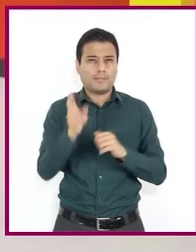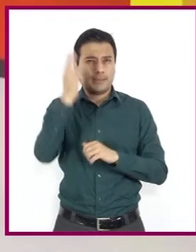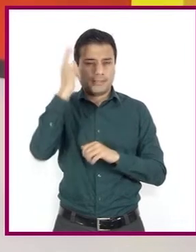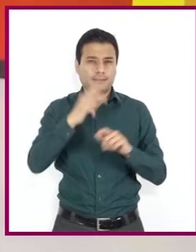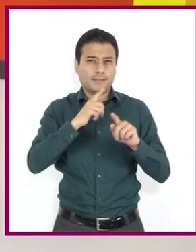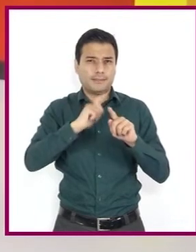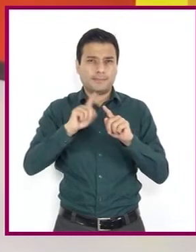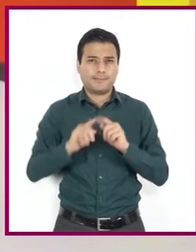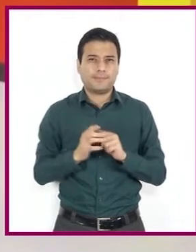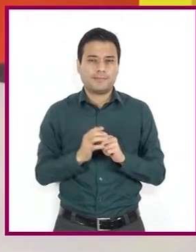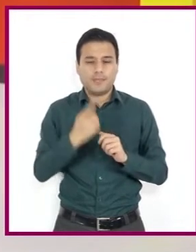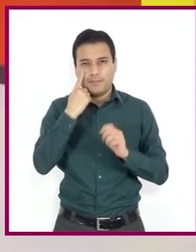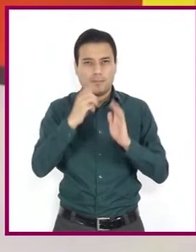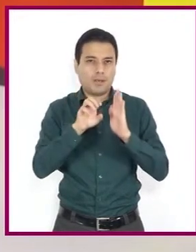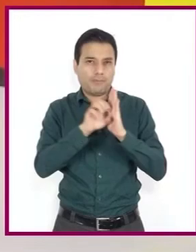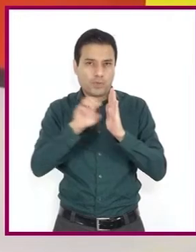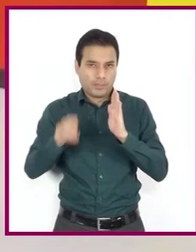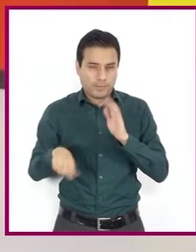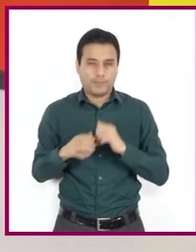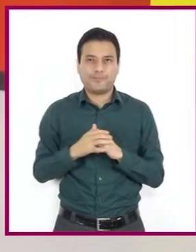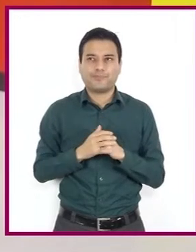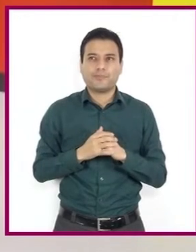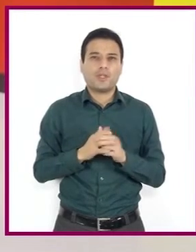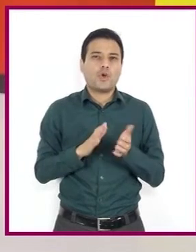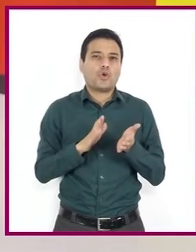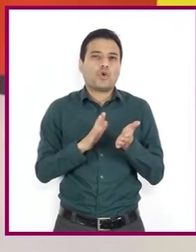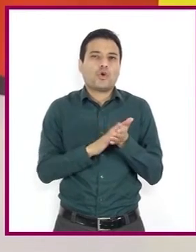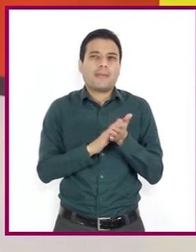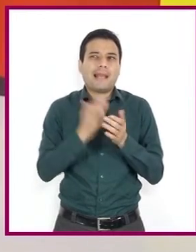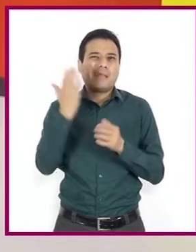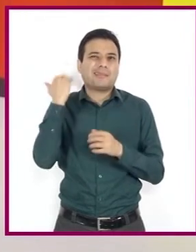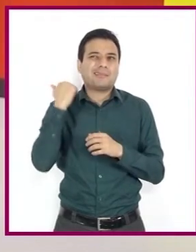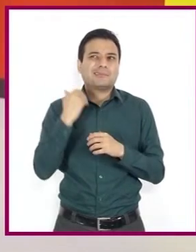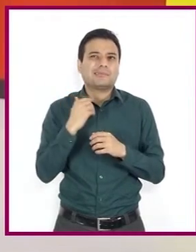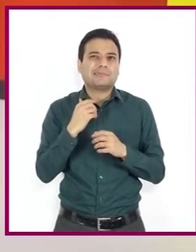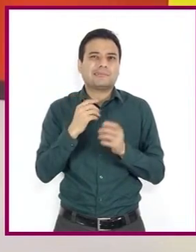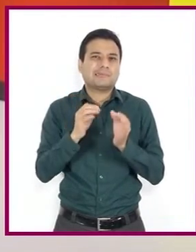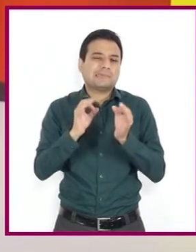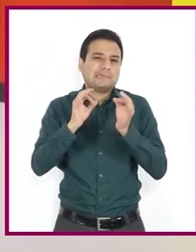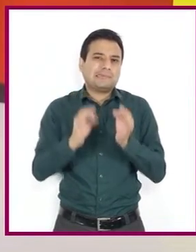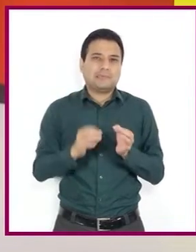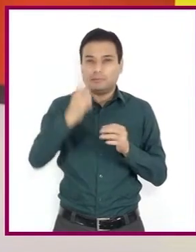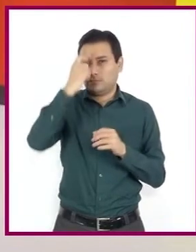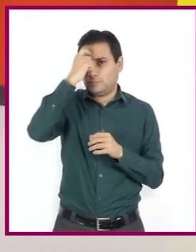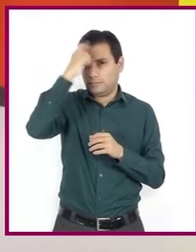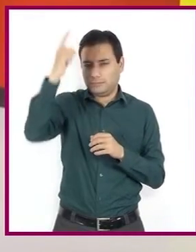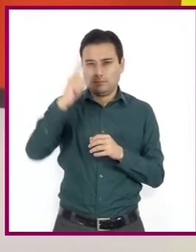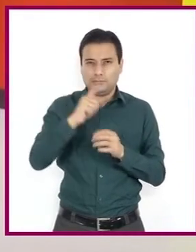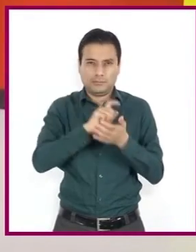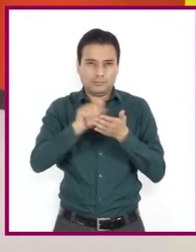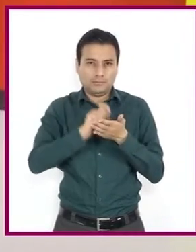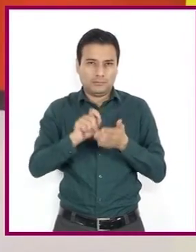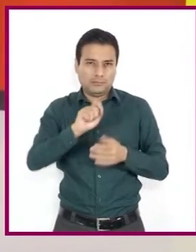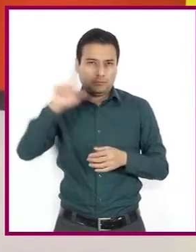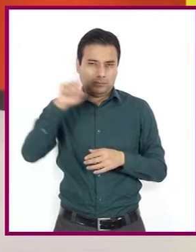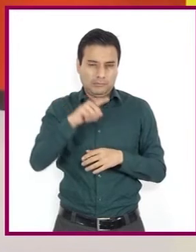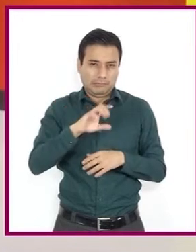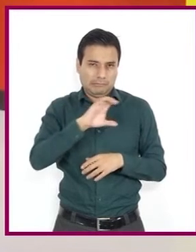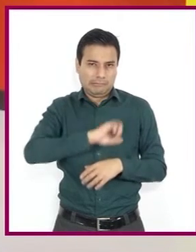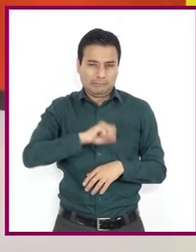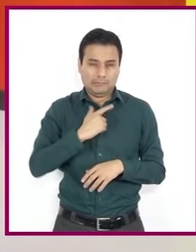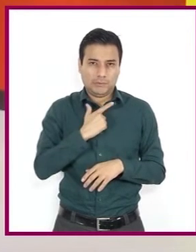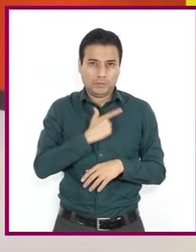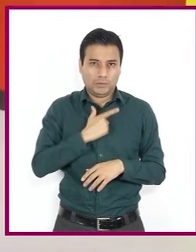universidades. Por ejemplo, si tomamos la novela más reciente de nuestro autor o autora favorito,